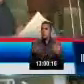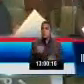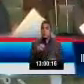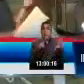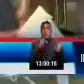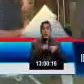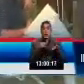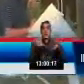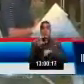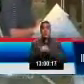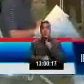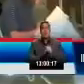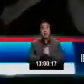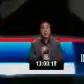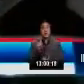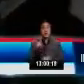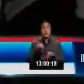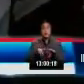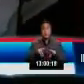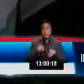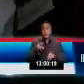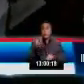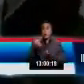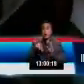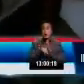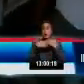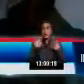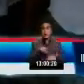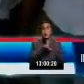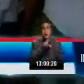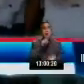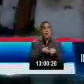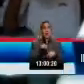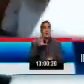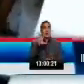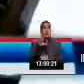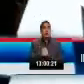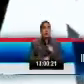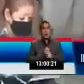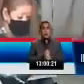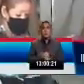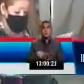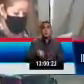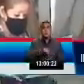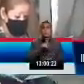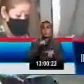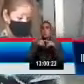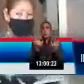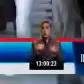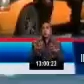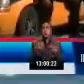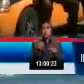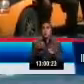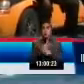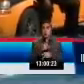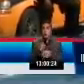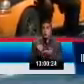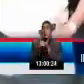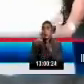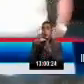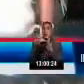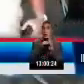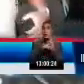de 7 a 10 años, mientras que asociación ilícita va de 3 a 5 años. Vamos a repasar hasta mientras, y producción me ayuda, con la